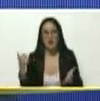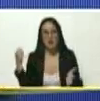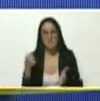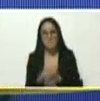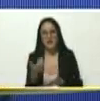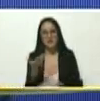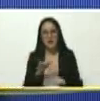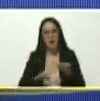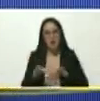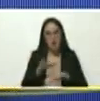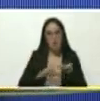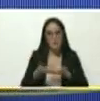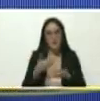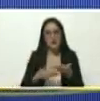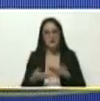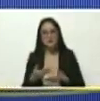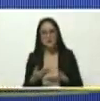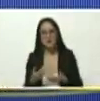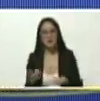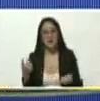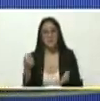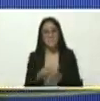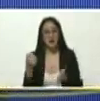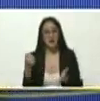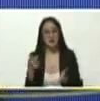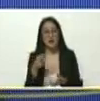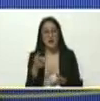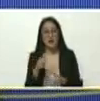el comercio, que impacta la estabilidad del mundo.